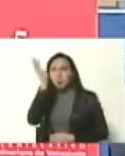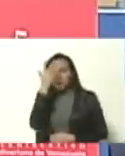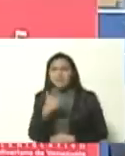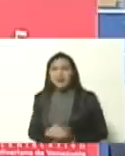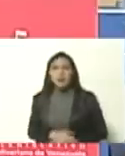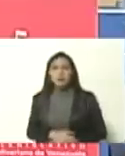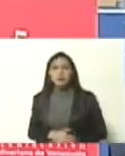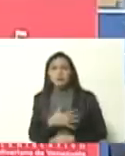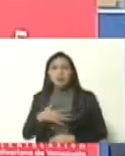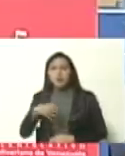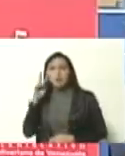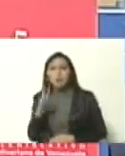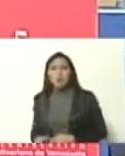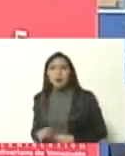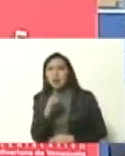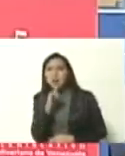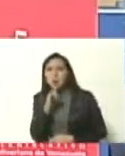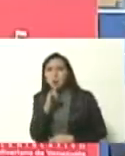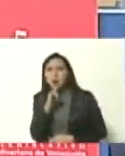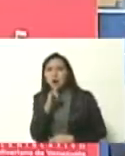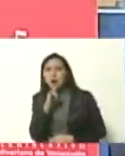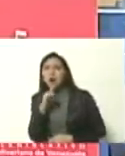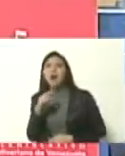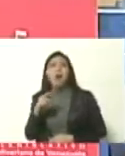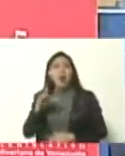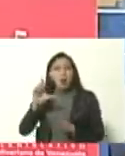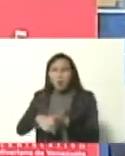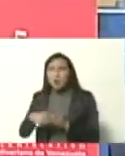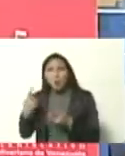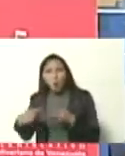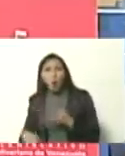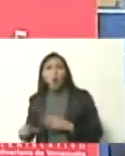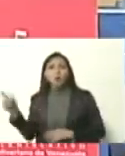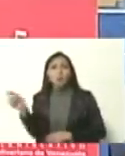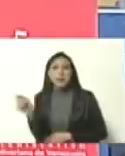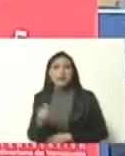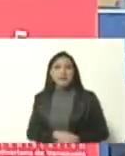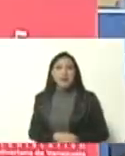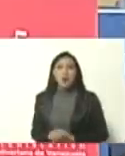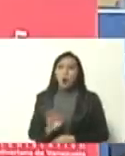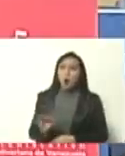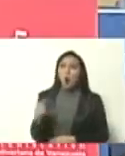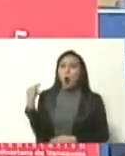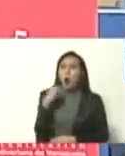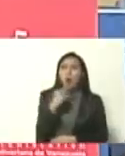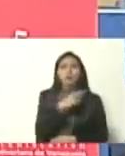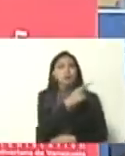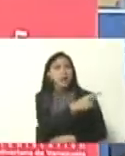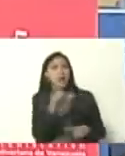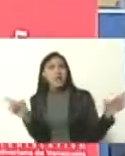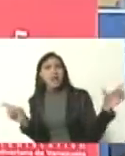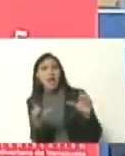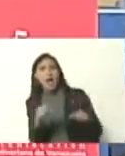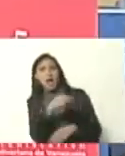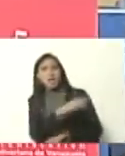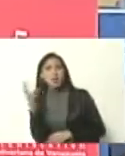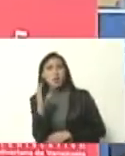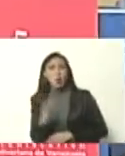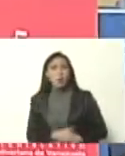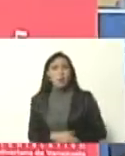No queremos ver esta noticia en septiembre en la W o en octubre en Caracol o en Blue